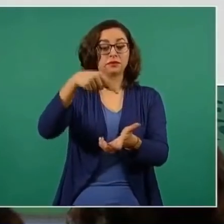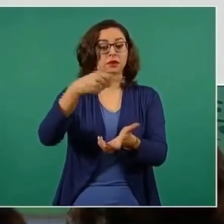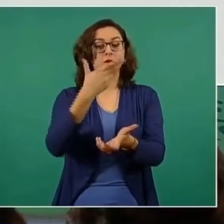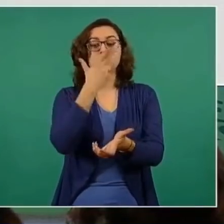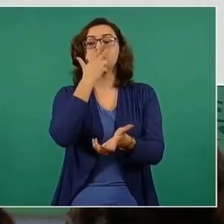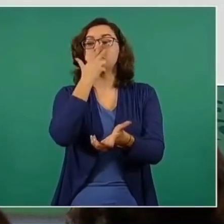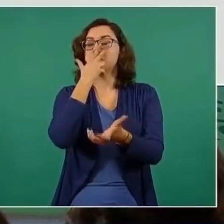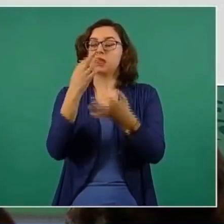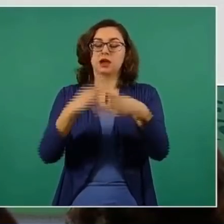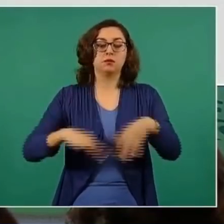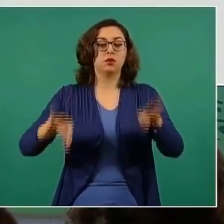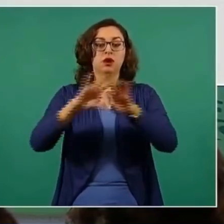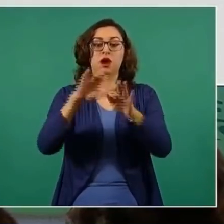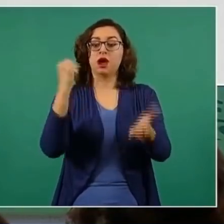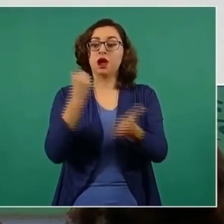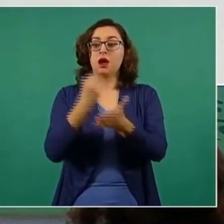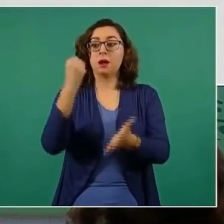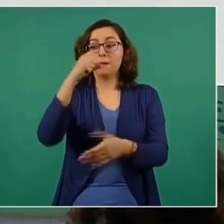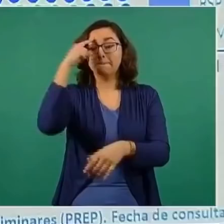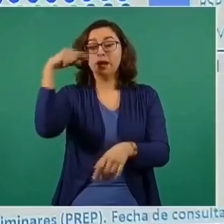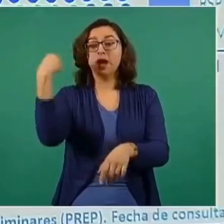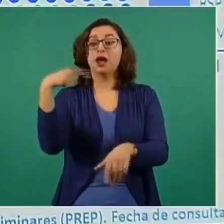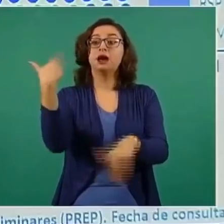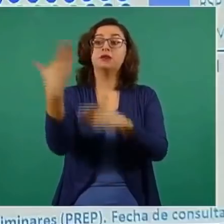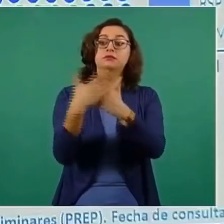que se tiene para impulsar el desarrollo.